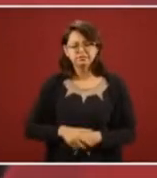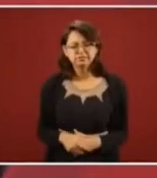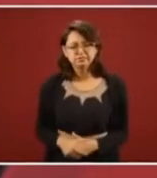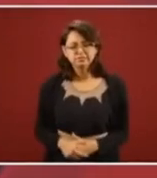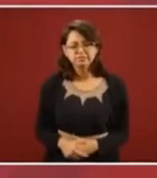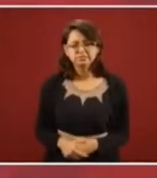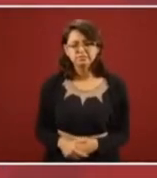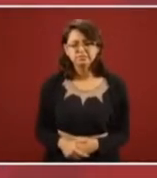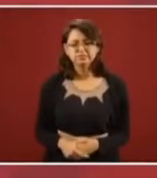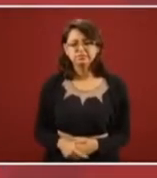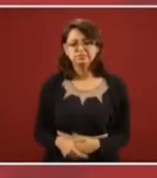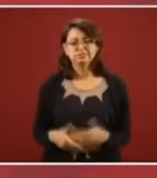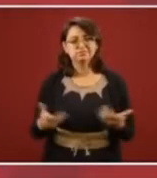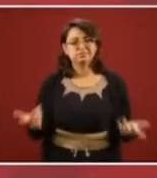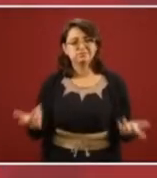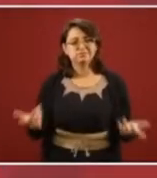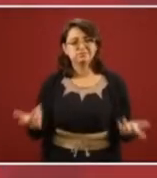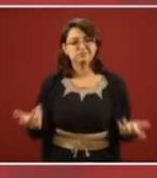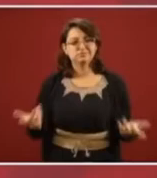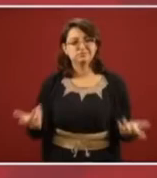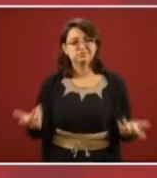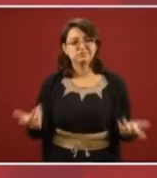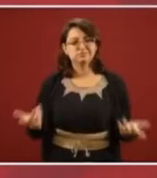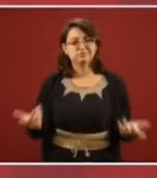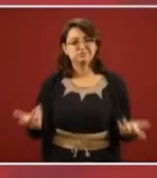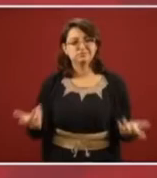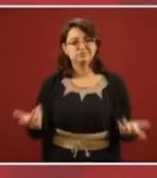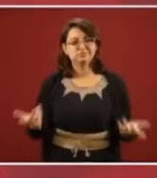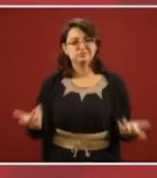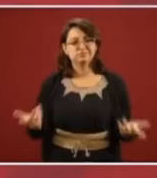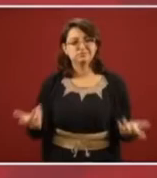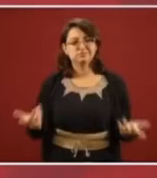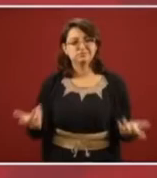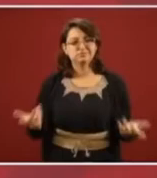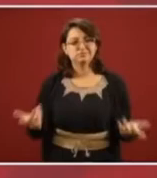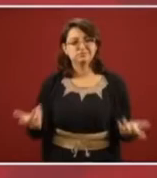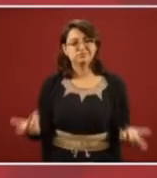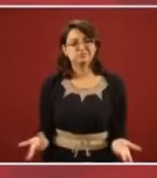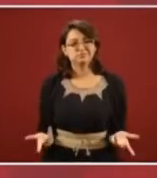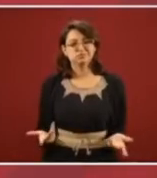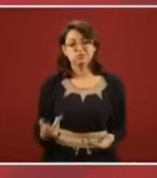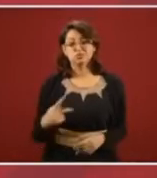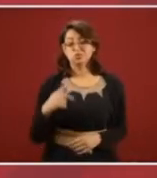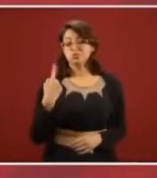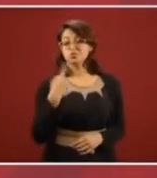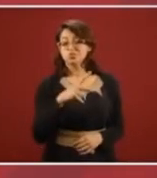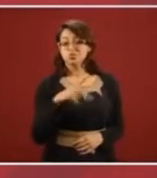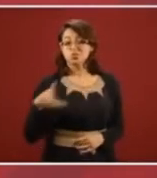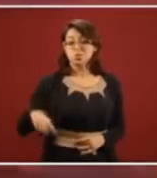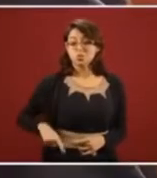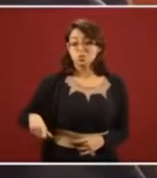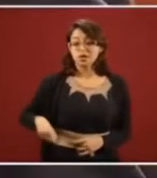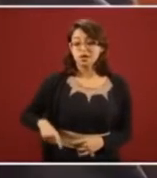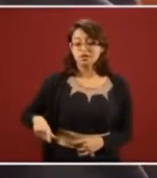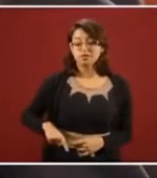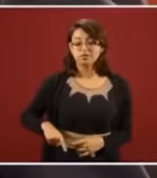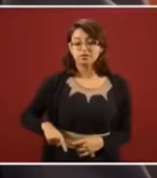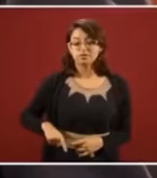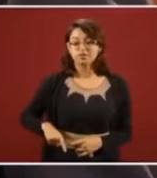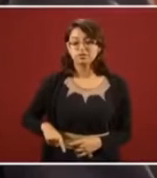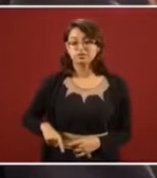qué está haciendo el gobierno puede ser cabalmente lo que realmente de hoy